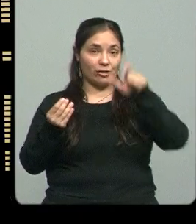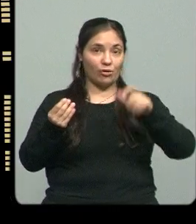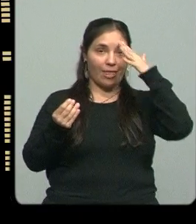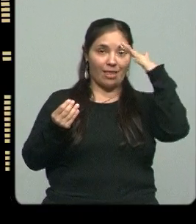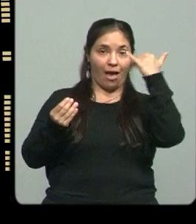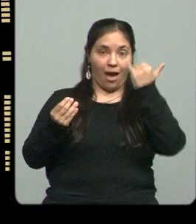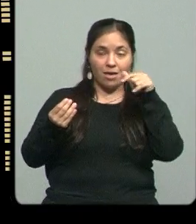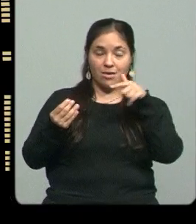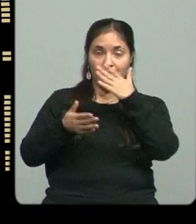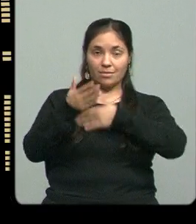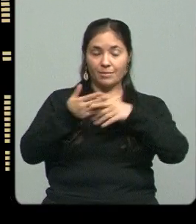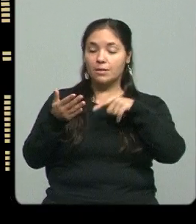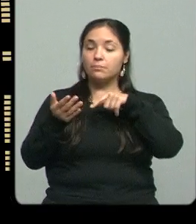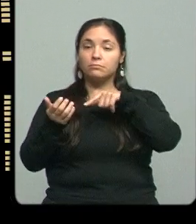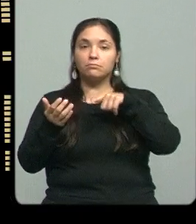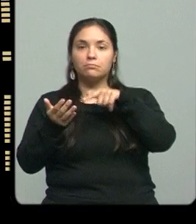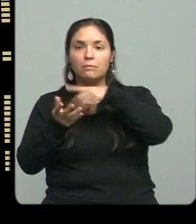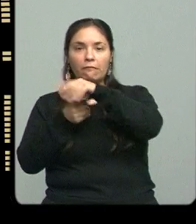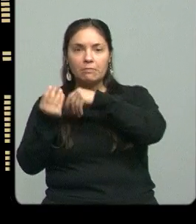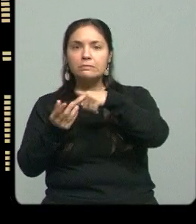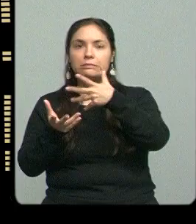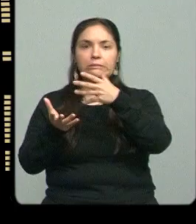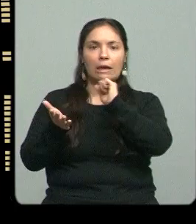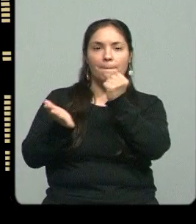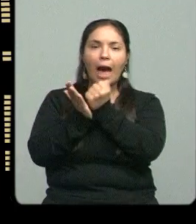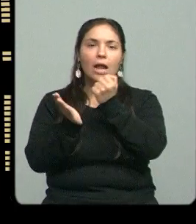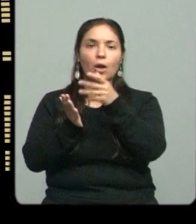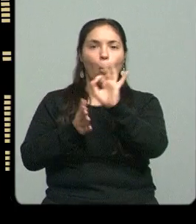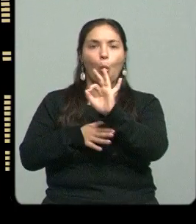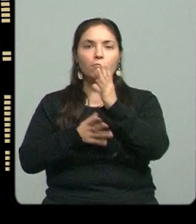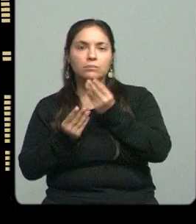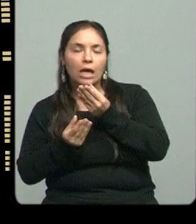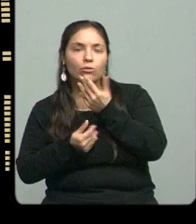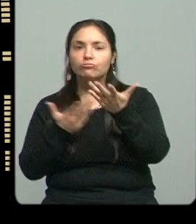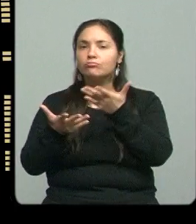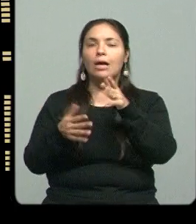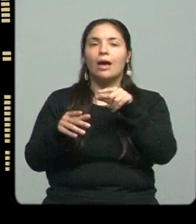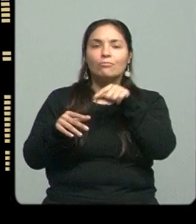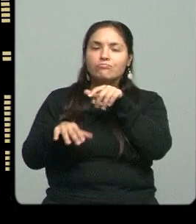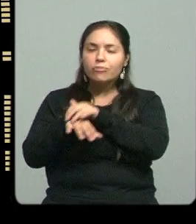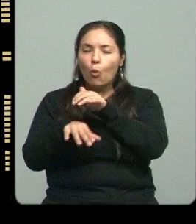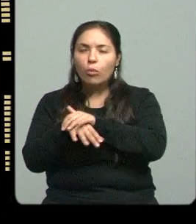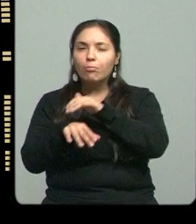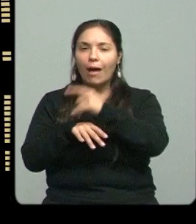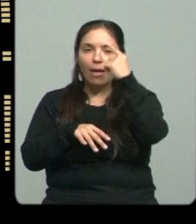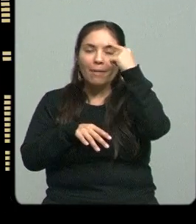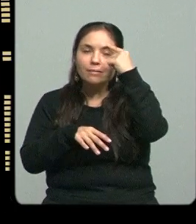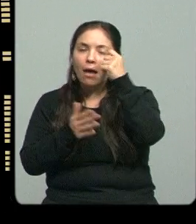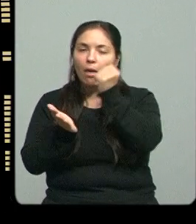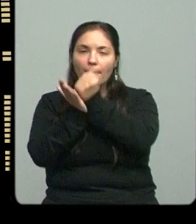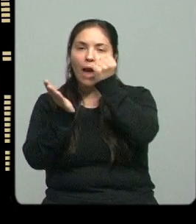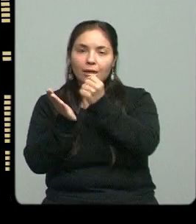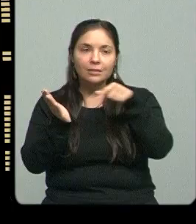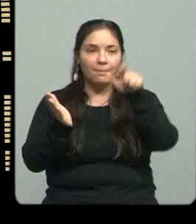sus prejuicios o sus miedos, y eso de alguna manera limita la posibilidad de, por un lado, formarse y por el